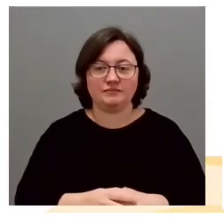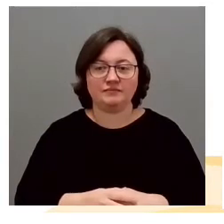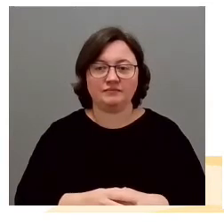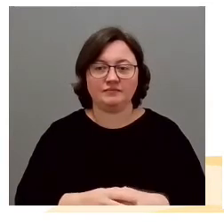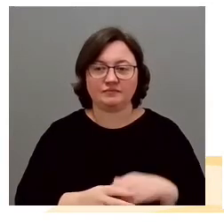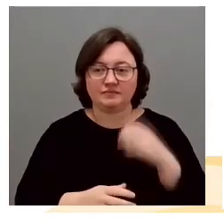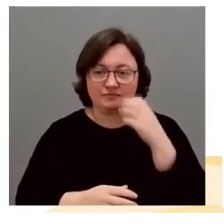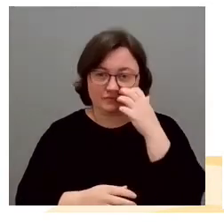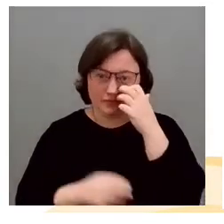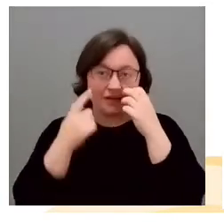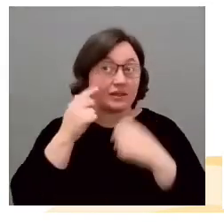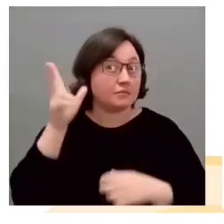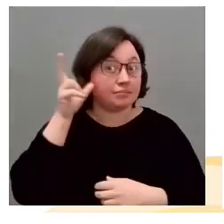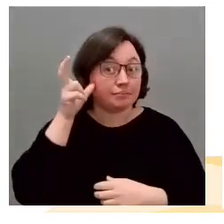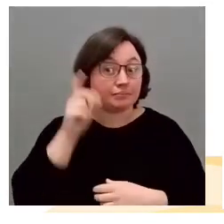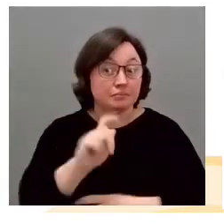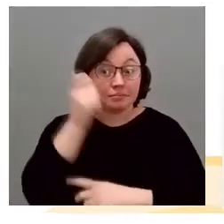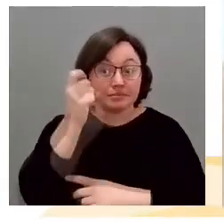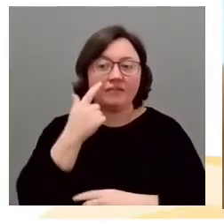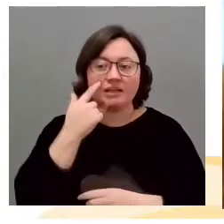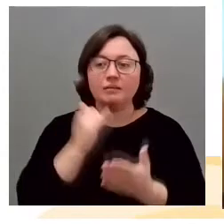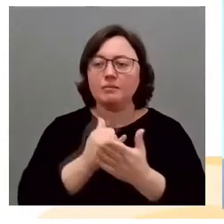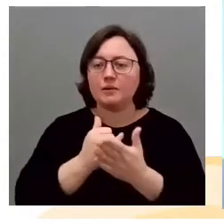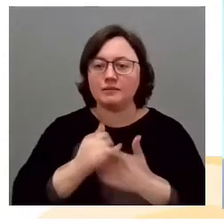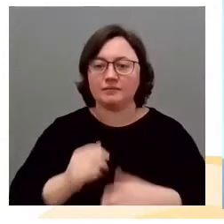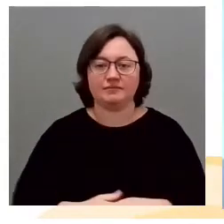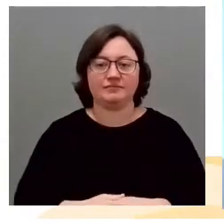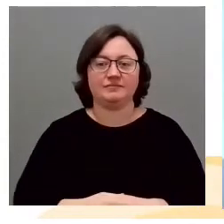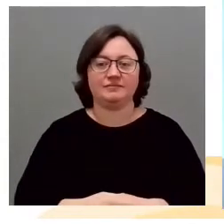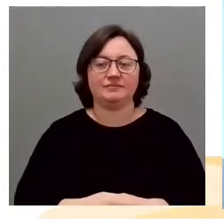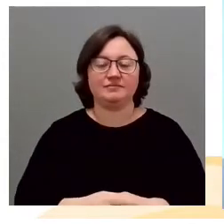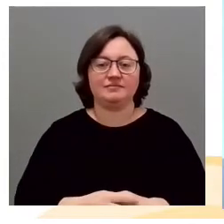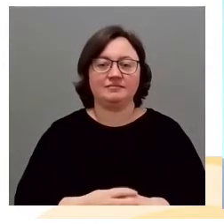A ver si conseguimos escucharte. Ahora creo que sí. Muchas gracias.